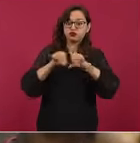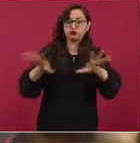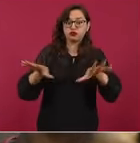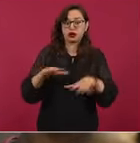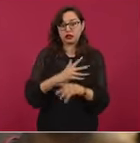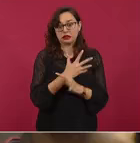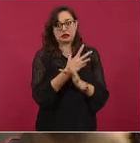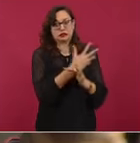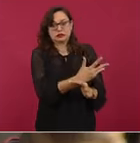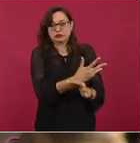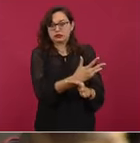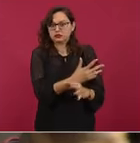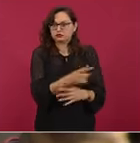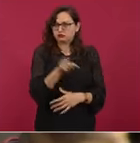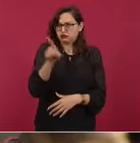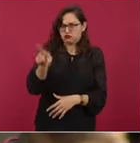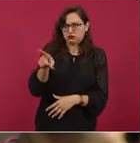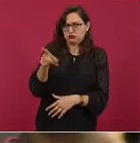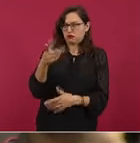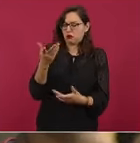critican su gobierno.